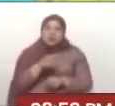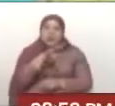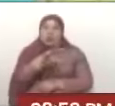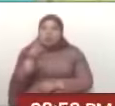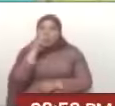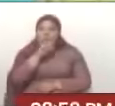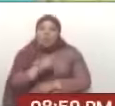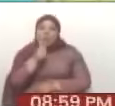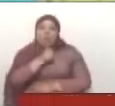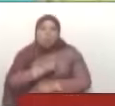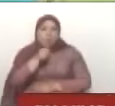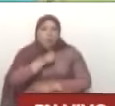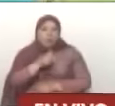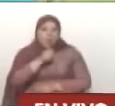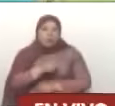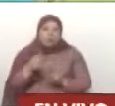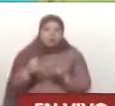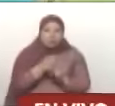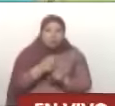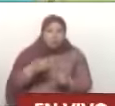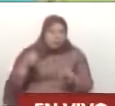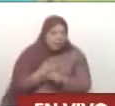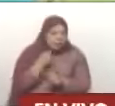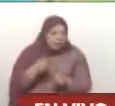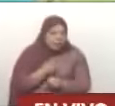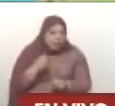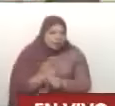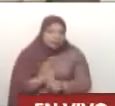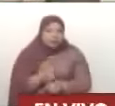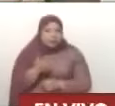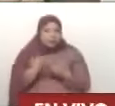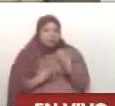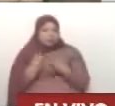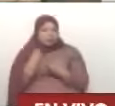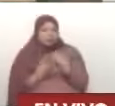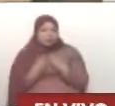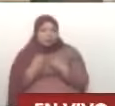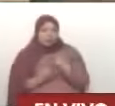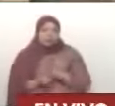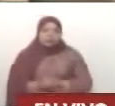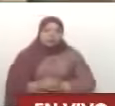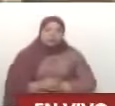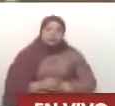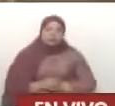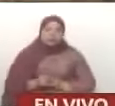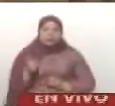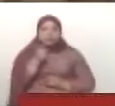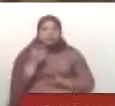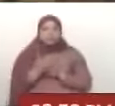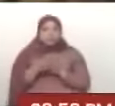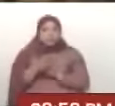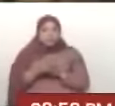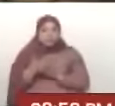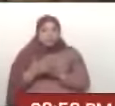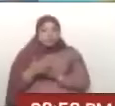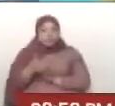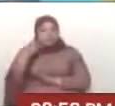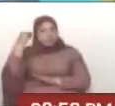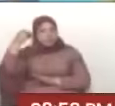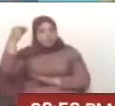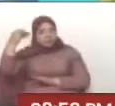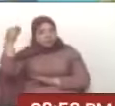más para aguantar. Presión, trabajo, peso, angustia. Y buscar soluciones creativas.